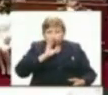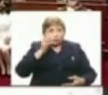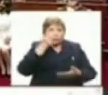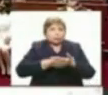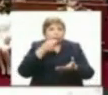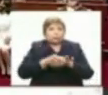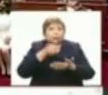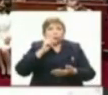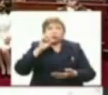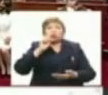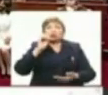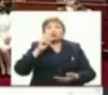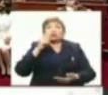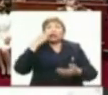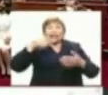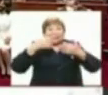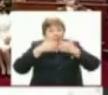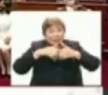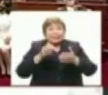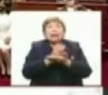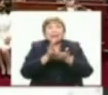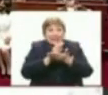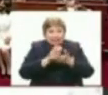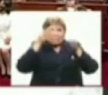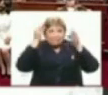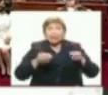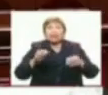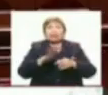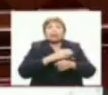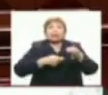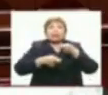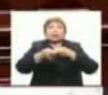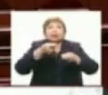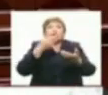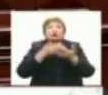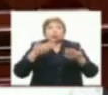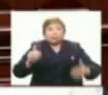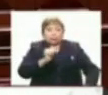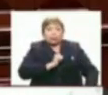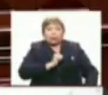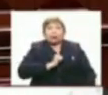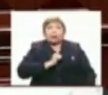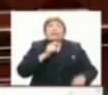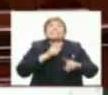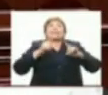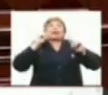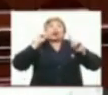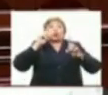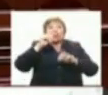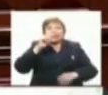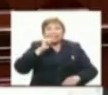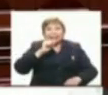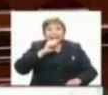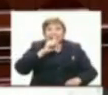subsidios públicos, pues esta empresa deberá participar plenamente en el mercado con sus recursos propios, pero con una tasa de